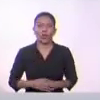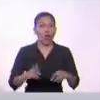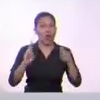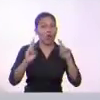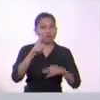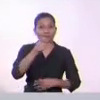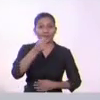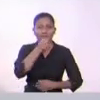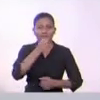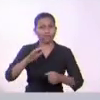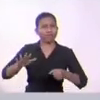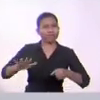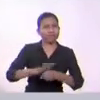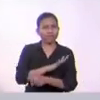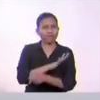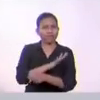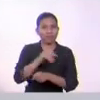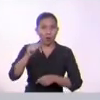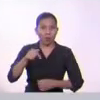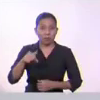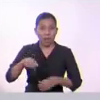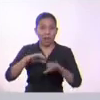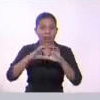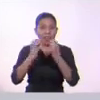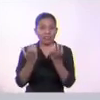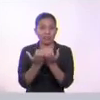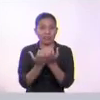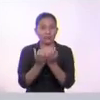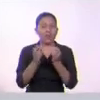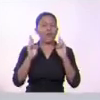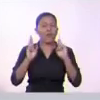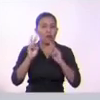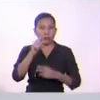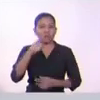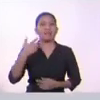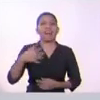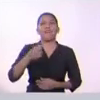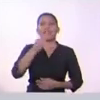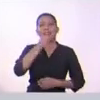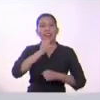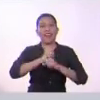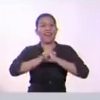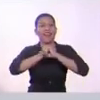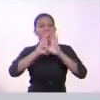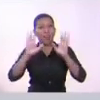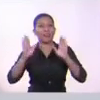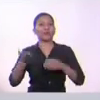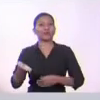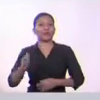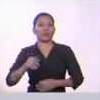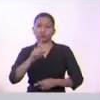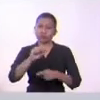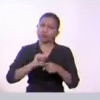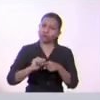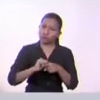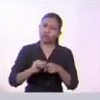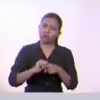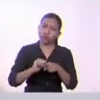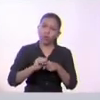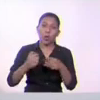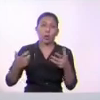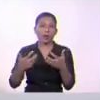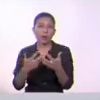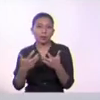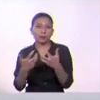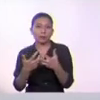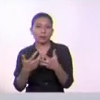información que hayas obtenido en esta clase te sea de mucha utilidad. Ponla en práctica con tus